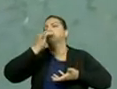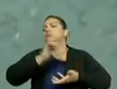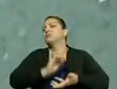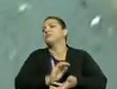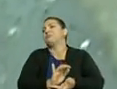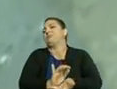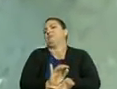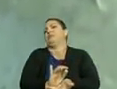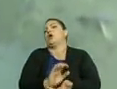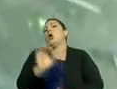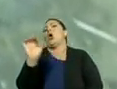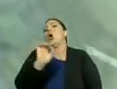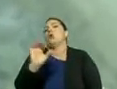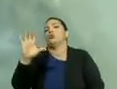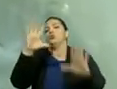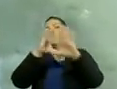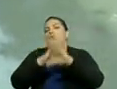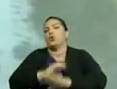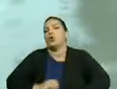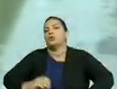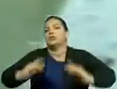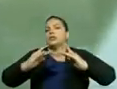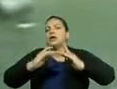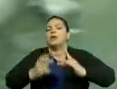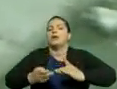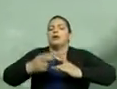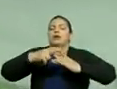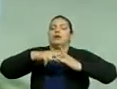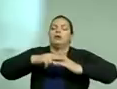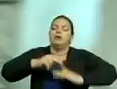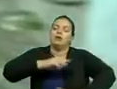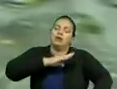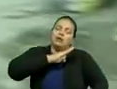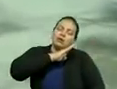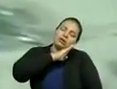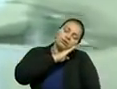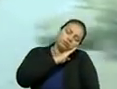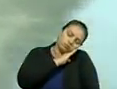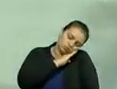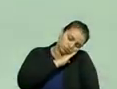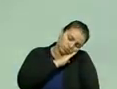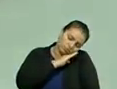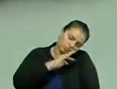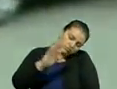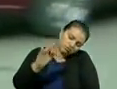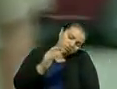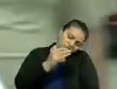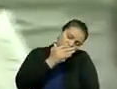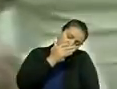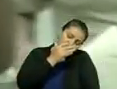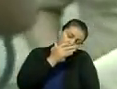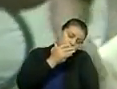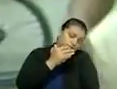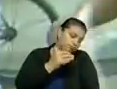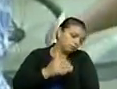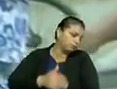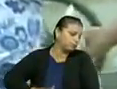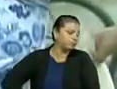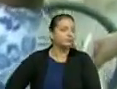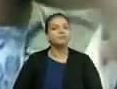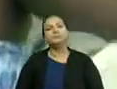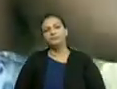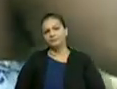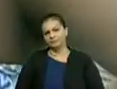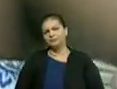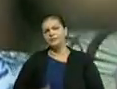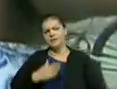negra? Claro, pues, tienen que venir a arreglar eso porque yo soy la persona que vivo ahí. Y tengo a mi hijo pequeño y eso huele muy